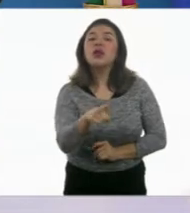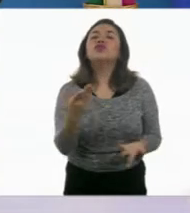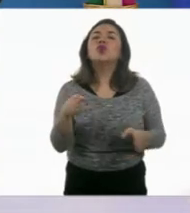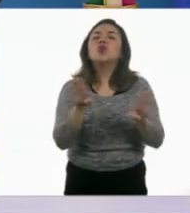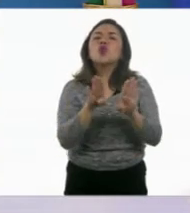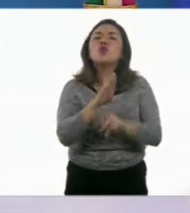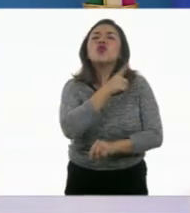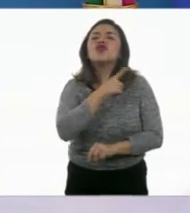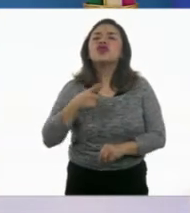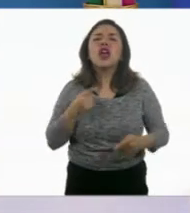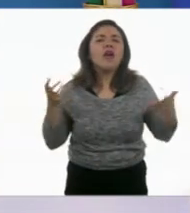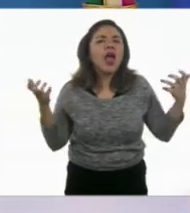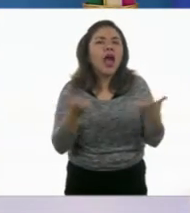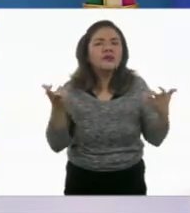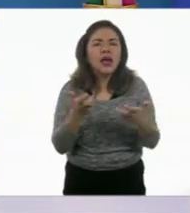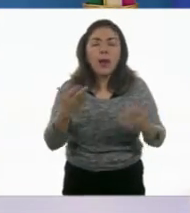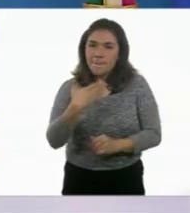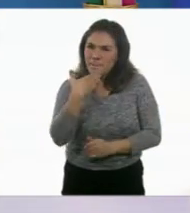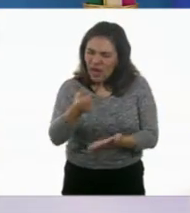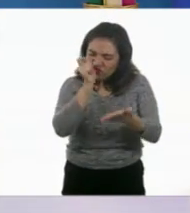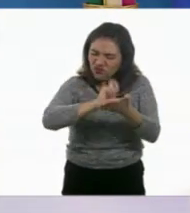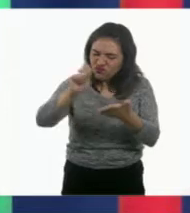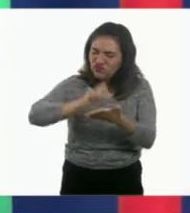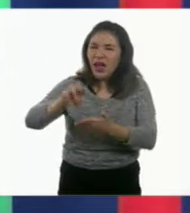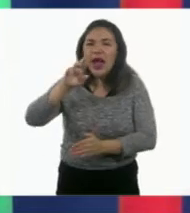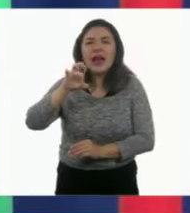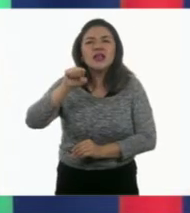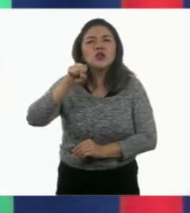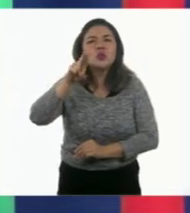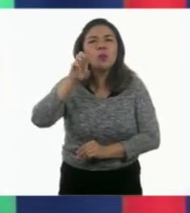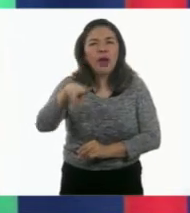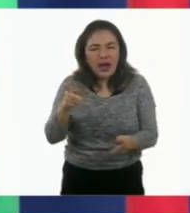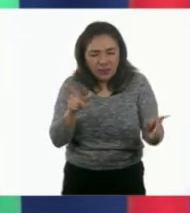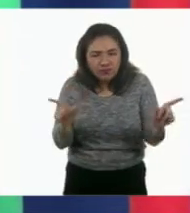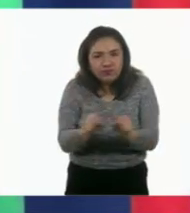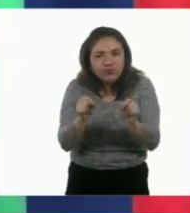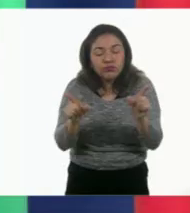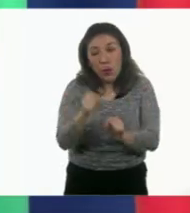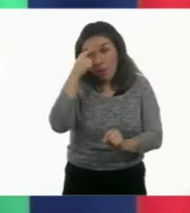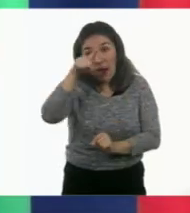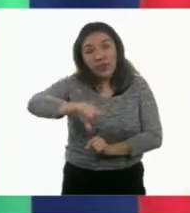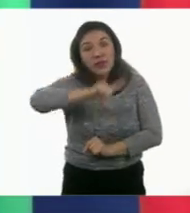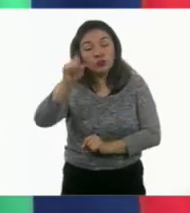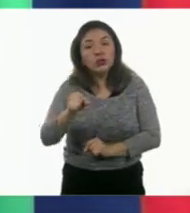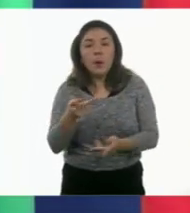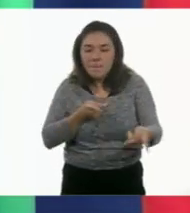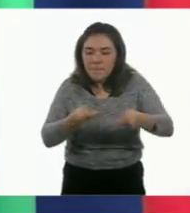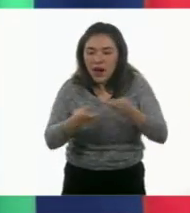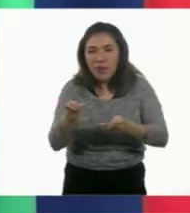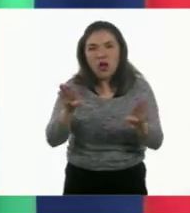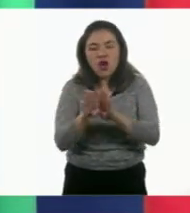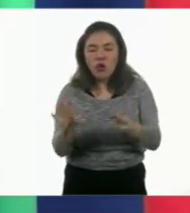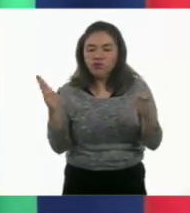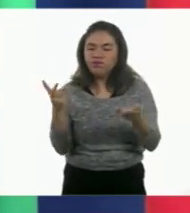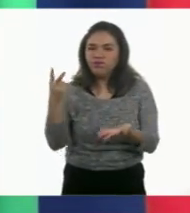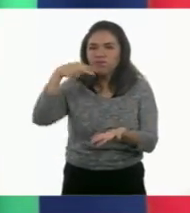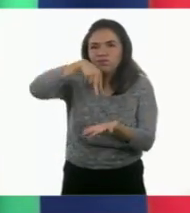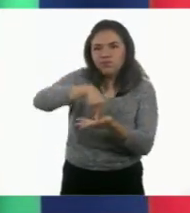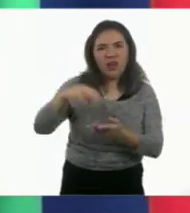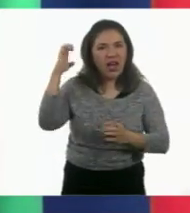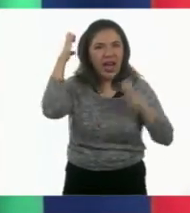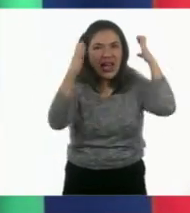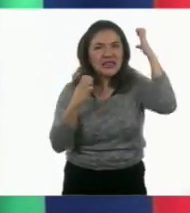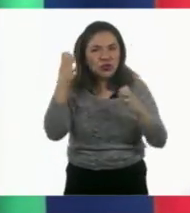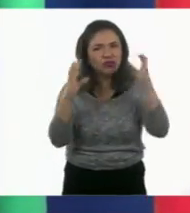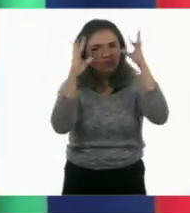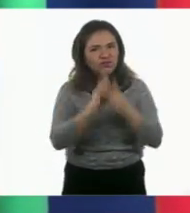se debe realizar un buen resumen para preparar una exposición. Recuerda que todo te va a